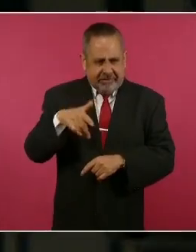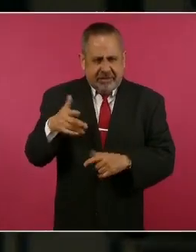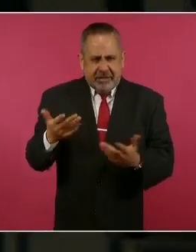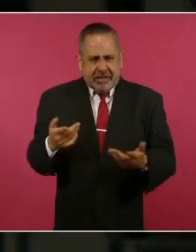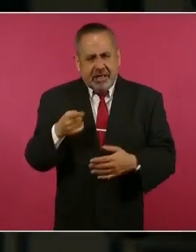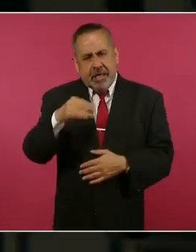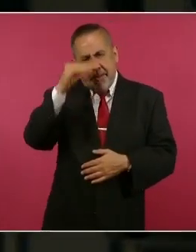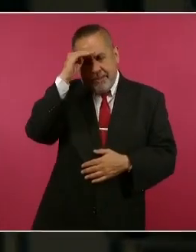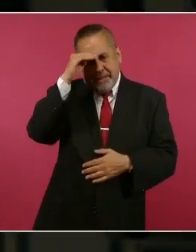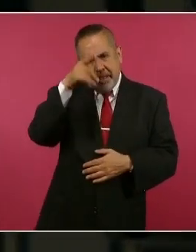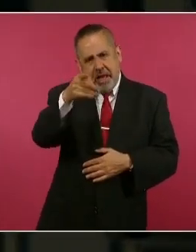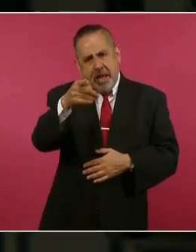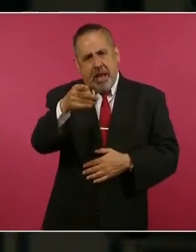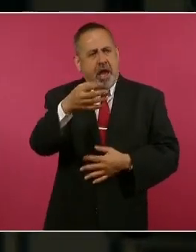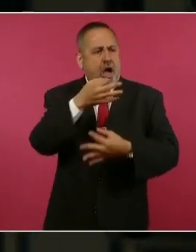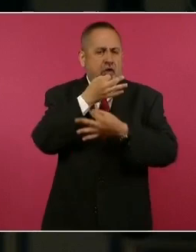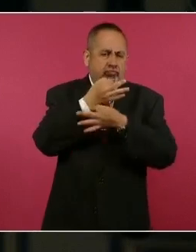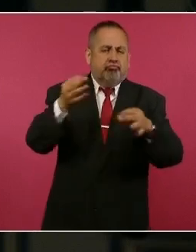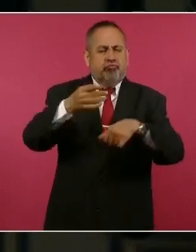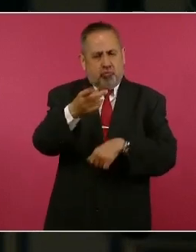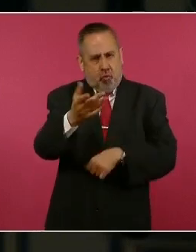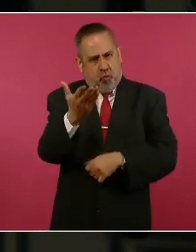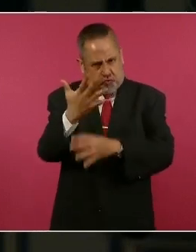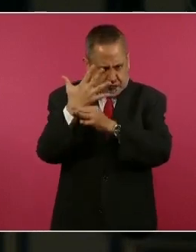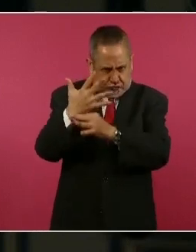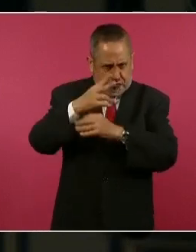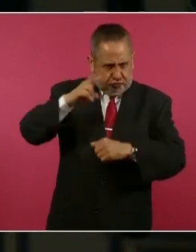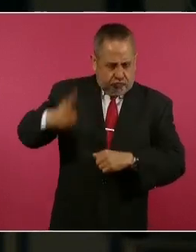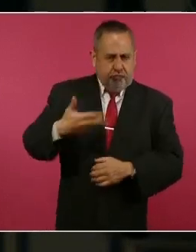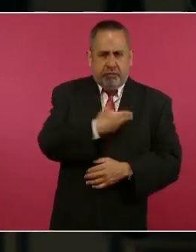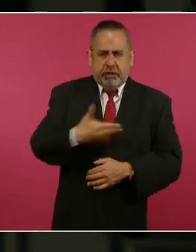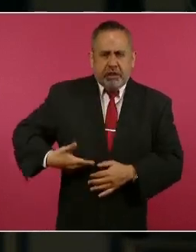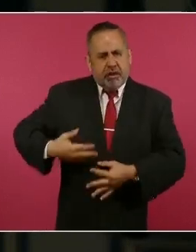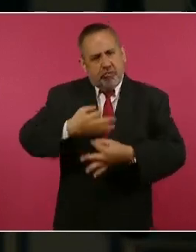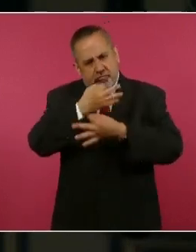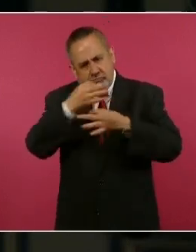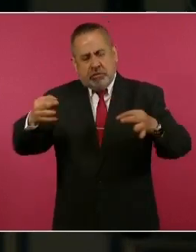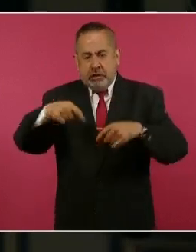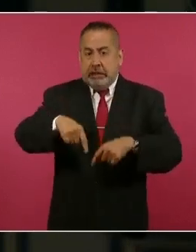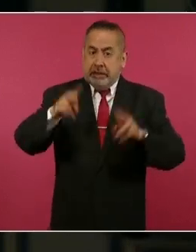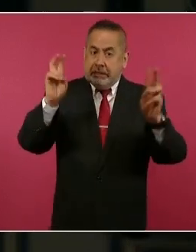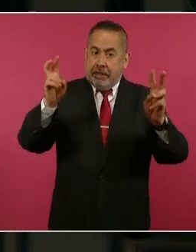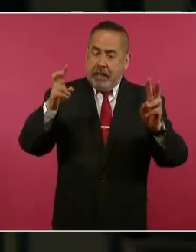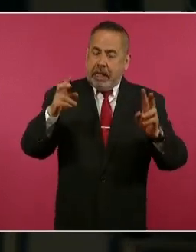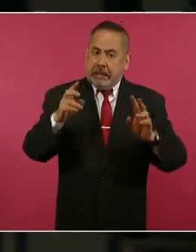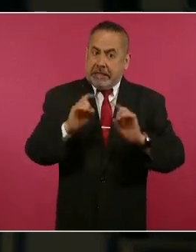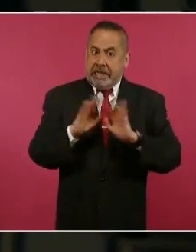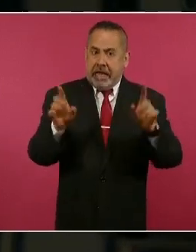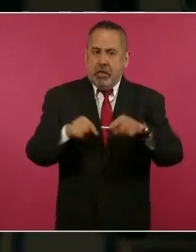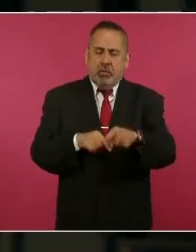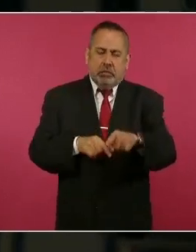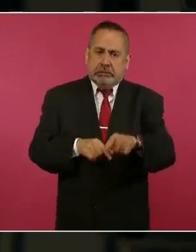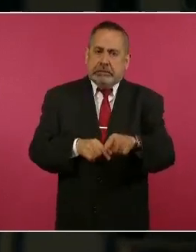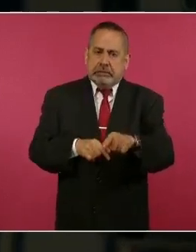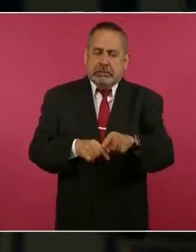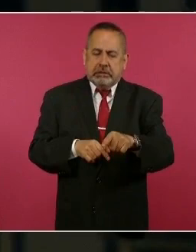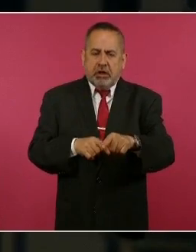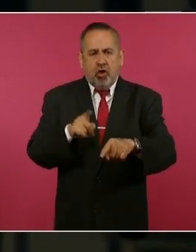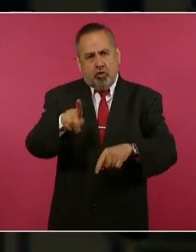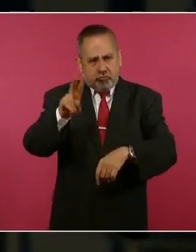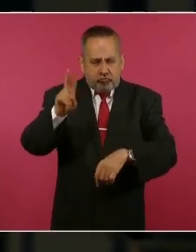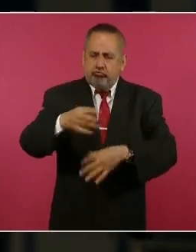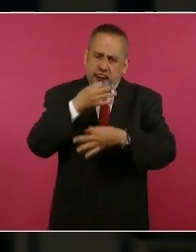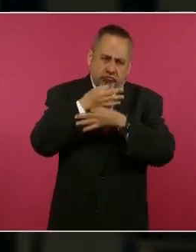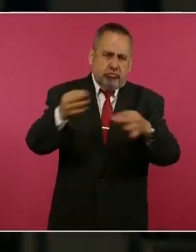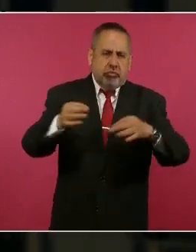es el mensaje, señor presidente? ¿Cuál es el llamado que usted hace ante este delicado tema que todavía se espera